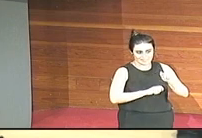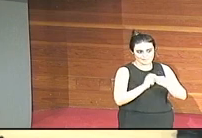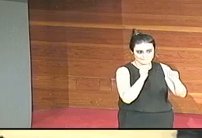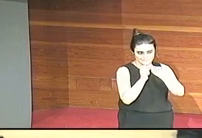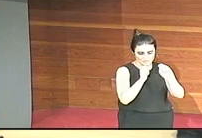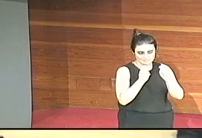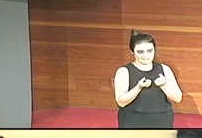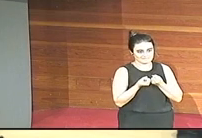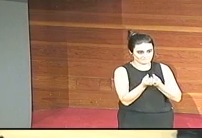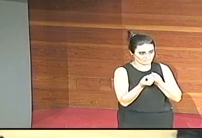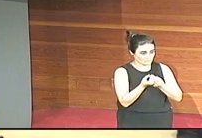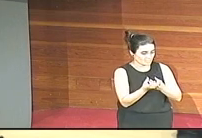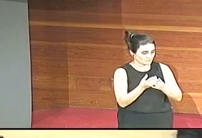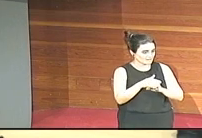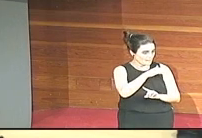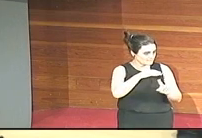información ambiental apia